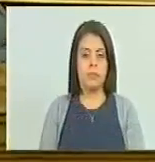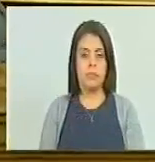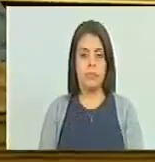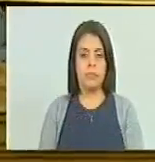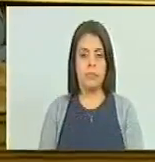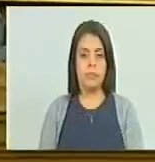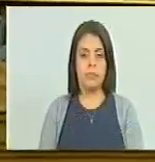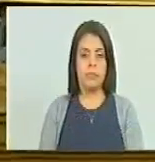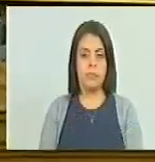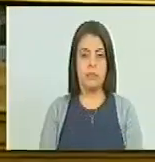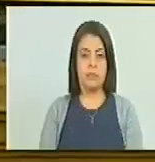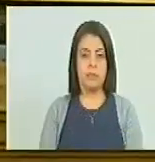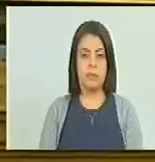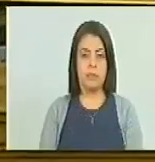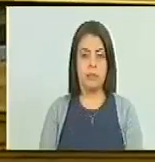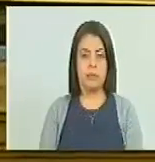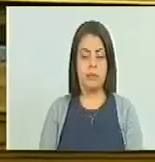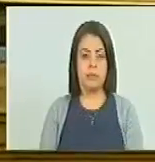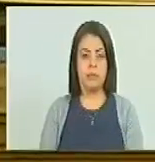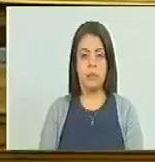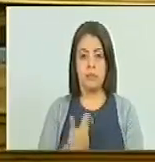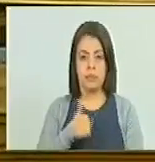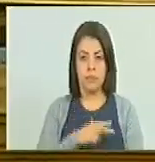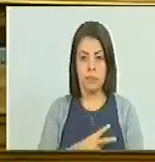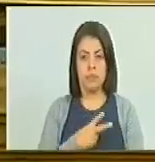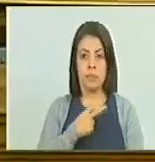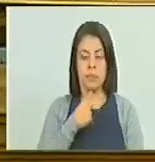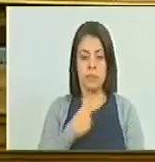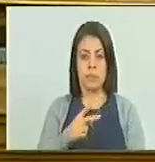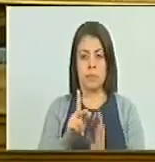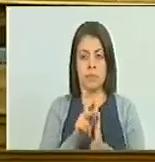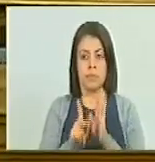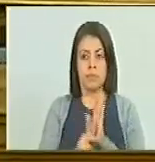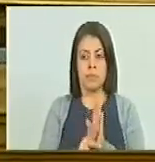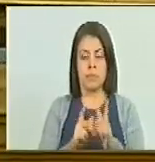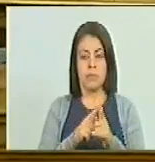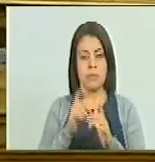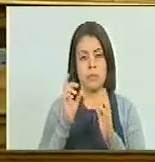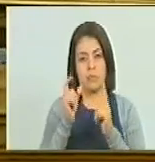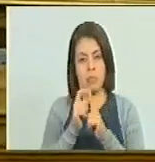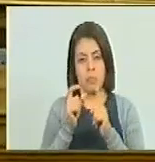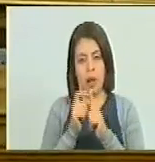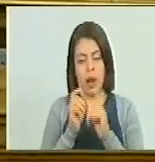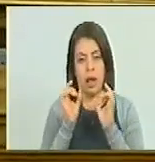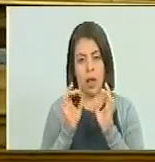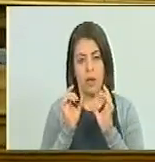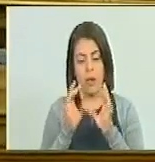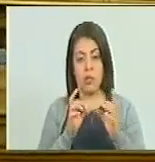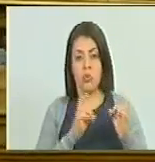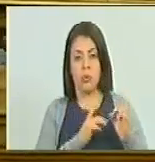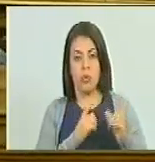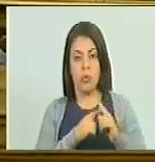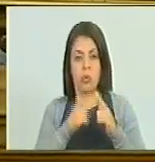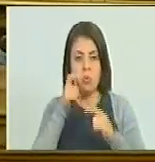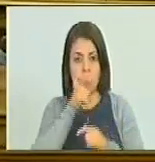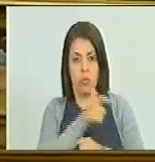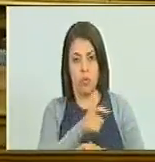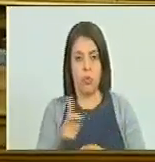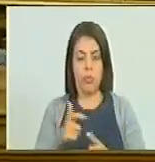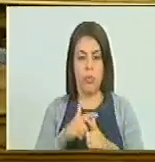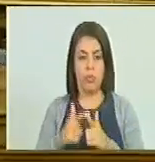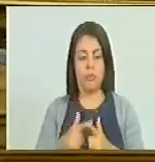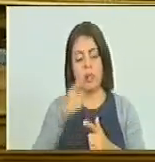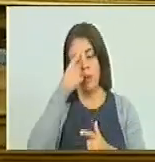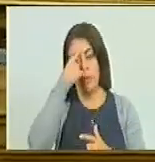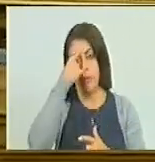diputado. Sumamos nuestra voz y nuestra palabra de condolencia y nuestro abrazo para el pueblo y el gobierno